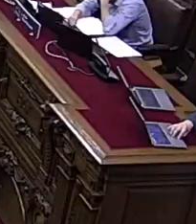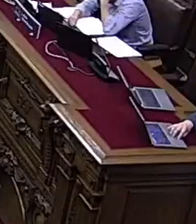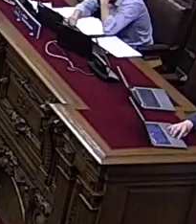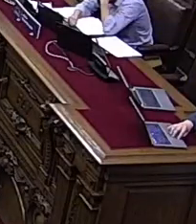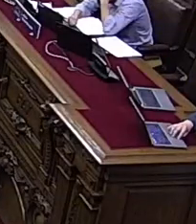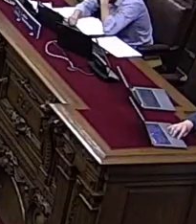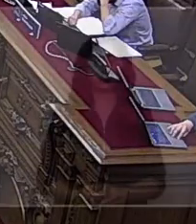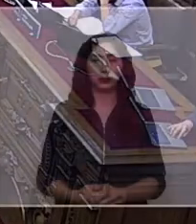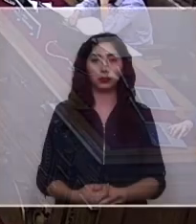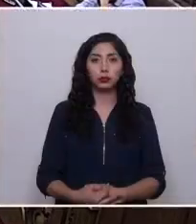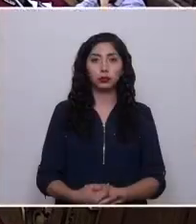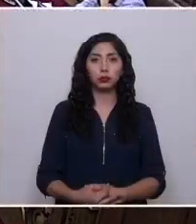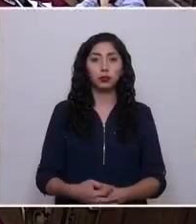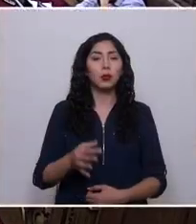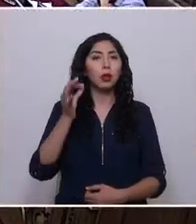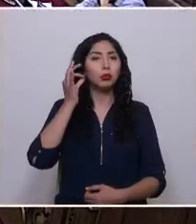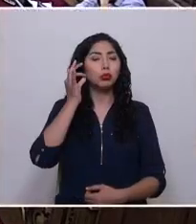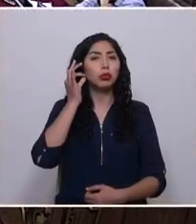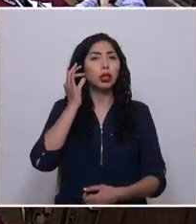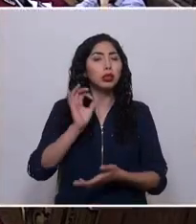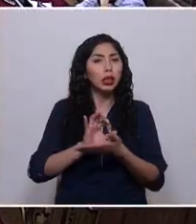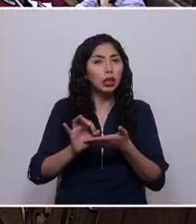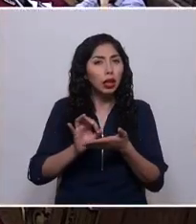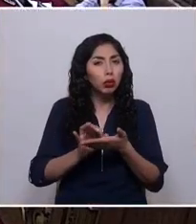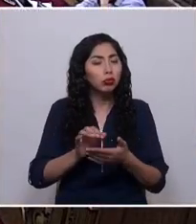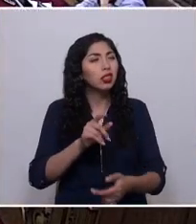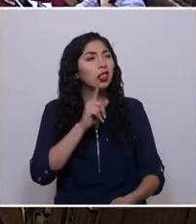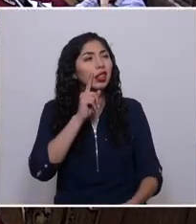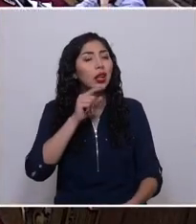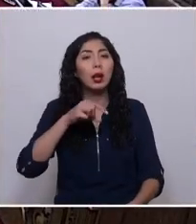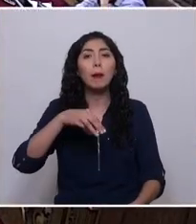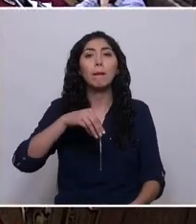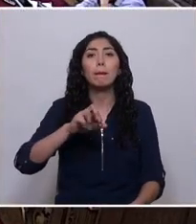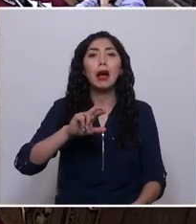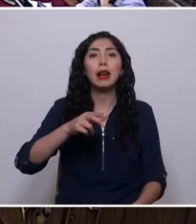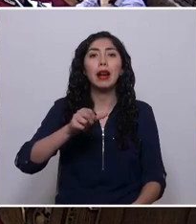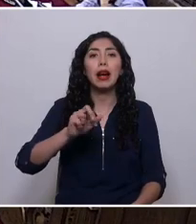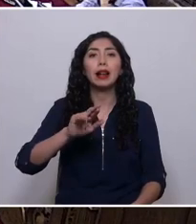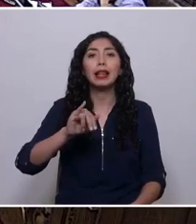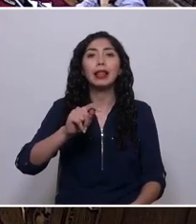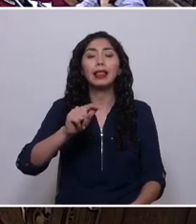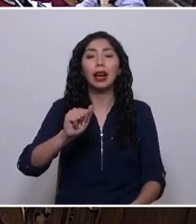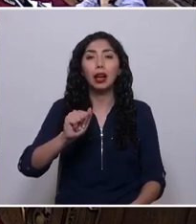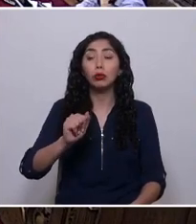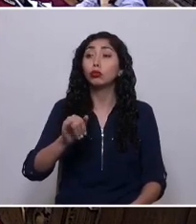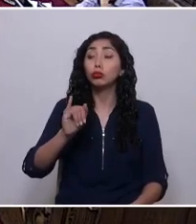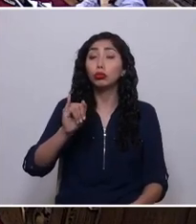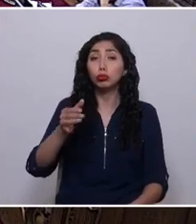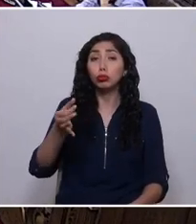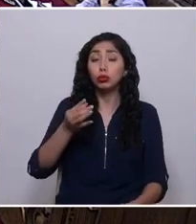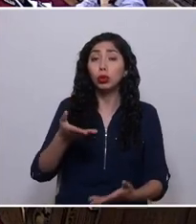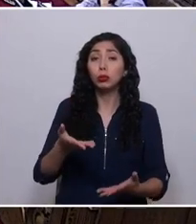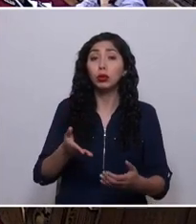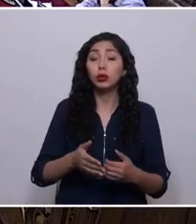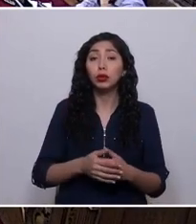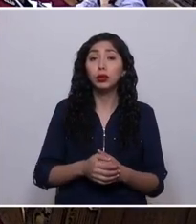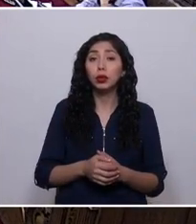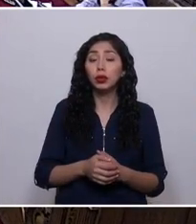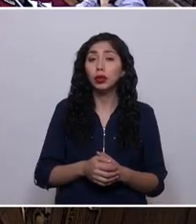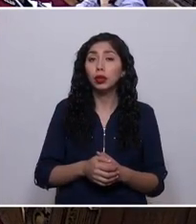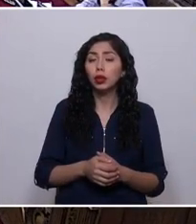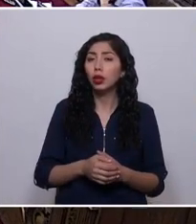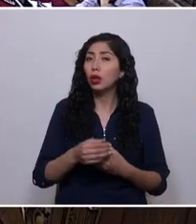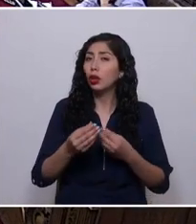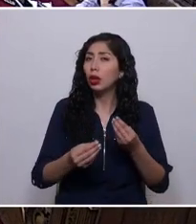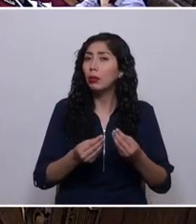Sí, ¿quién consulta? Margarita Vargas. Sí, convencional Margarita Vargas. Sí, lo que pasa es que